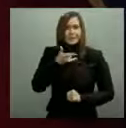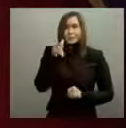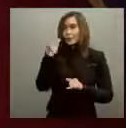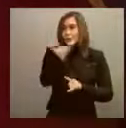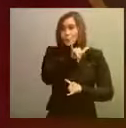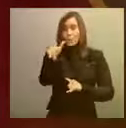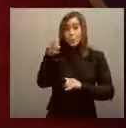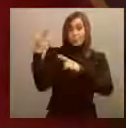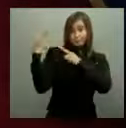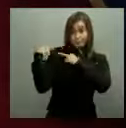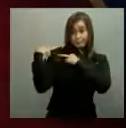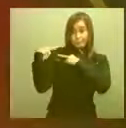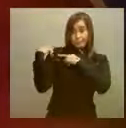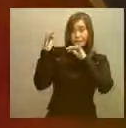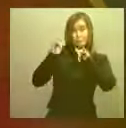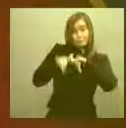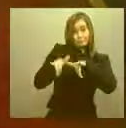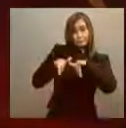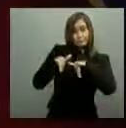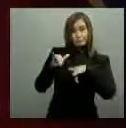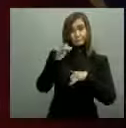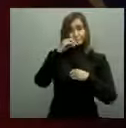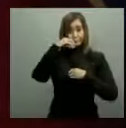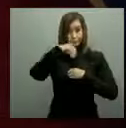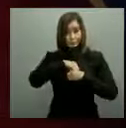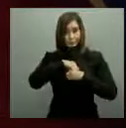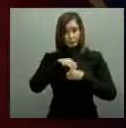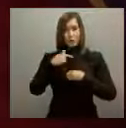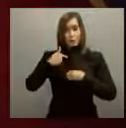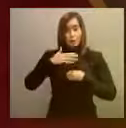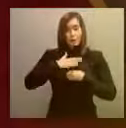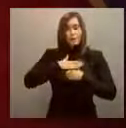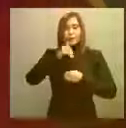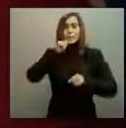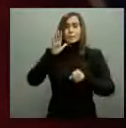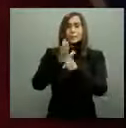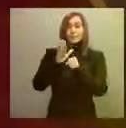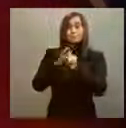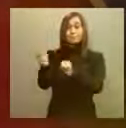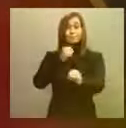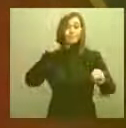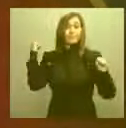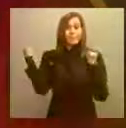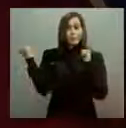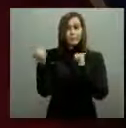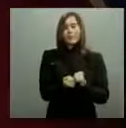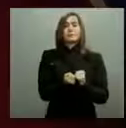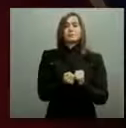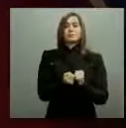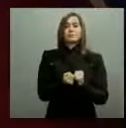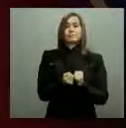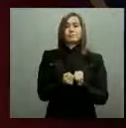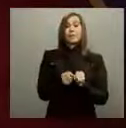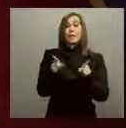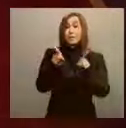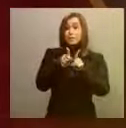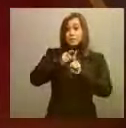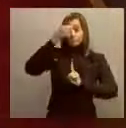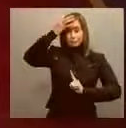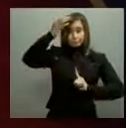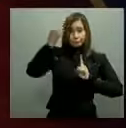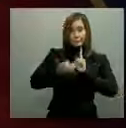misma pasión siguen intactos. Mi compromiso es más fuerte que nunca y mi determinación para enfrentar